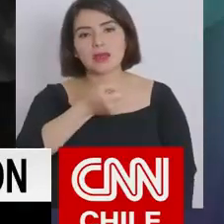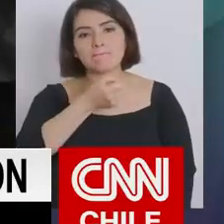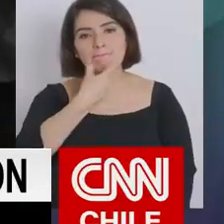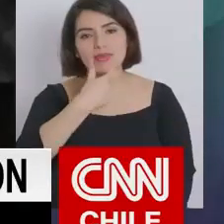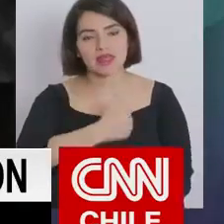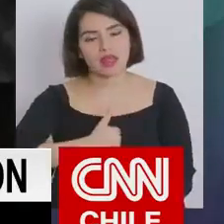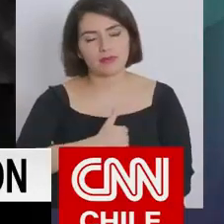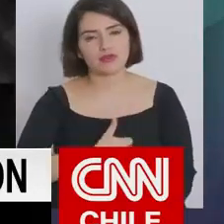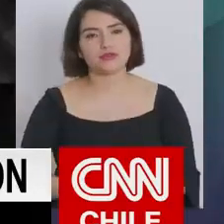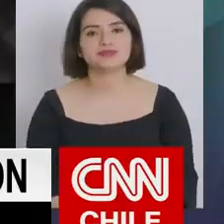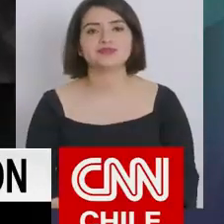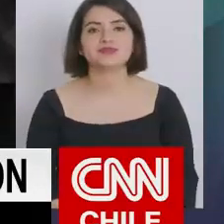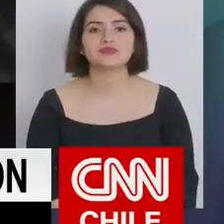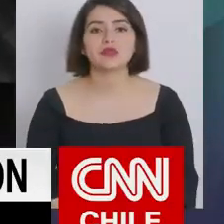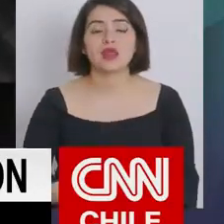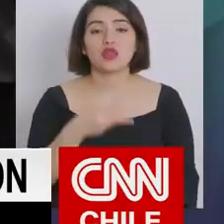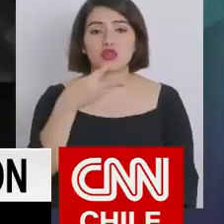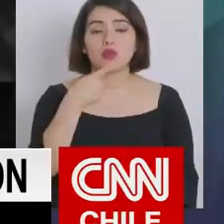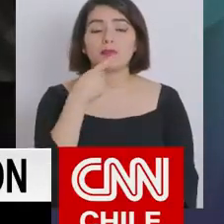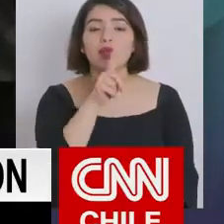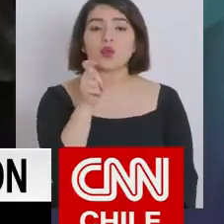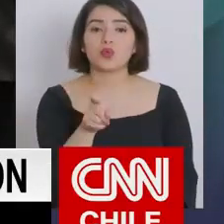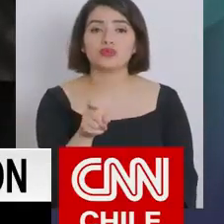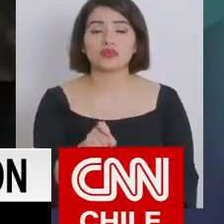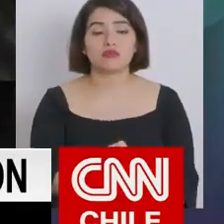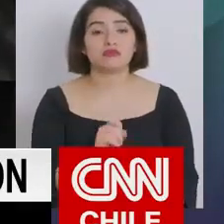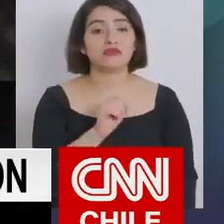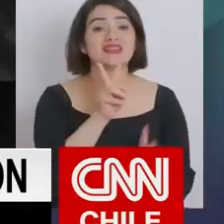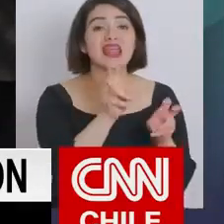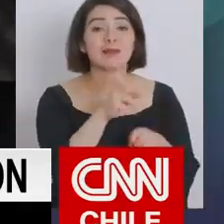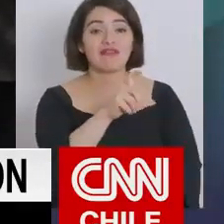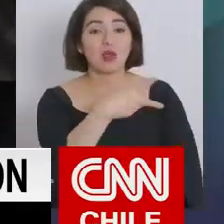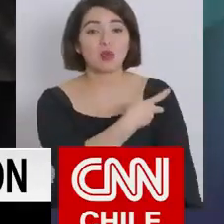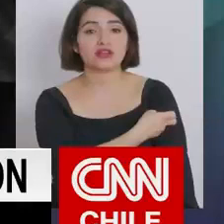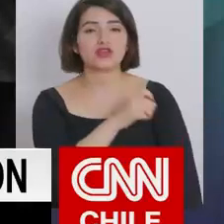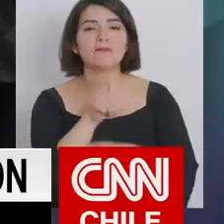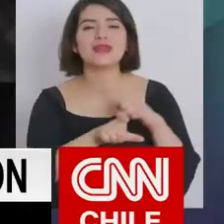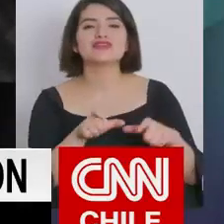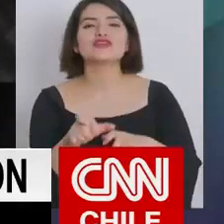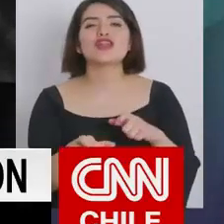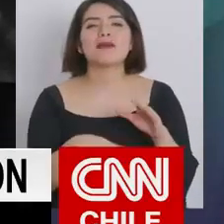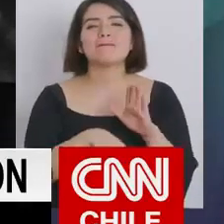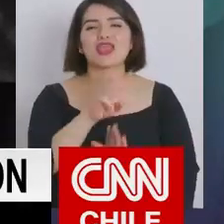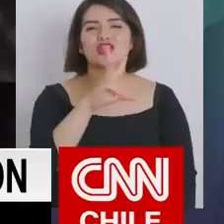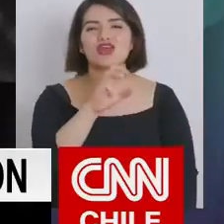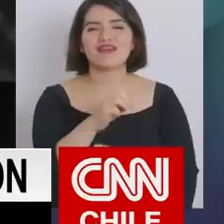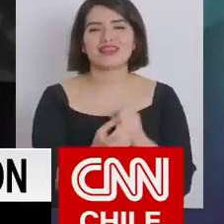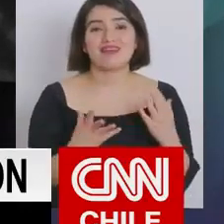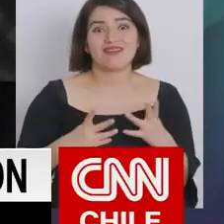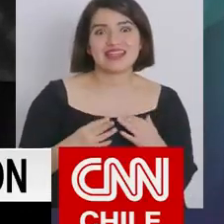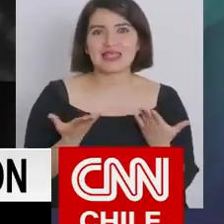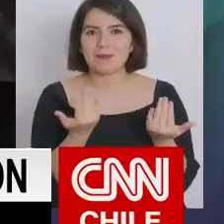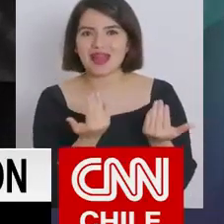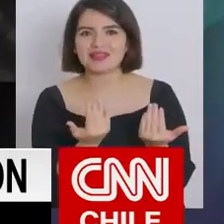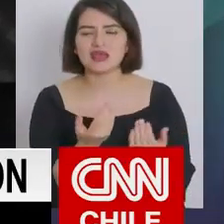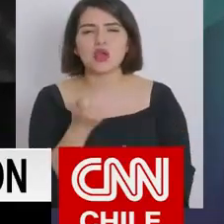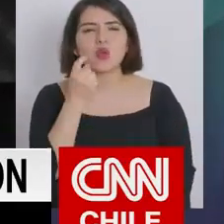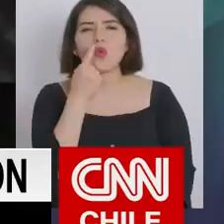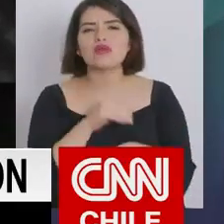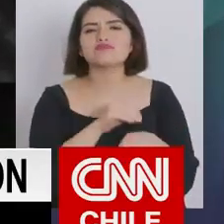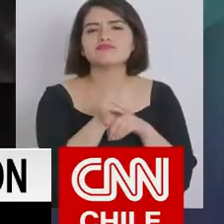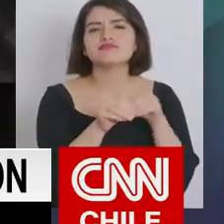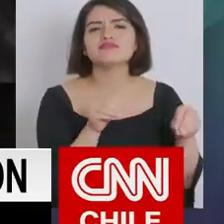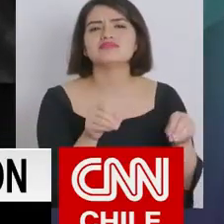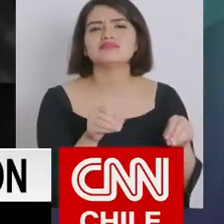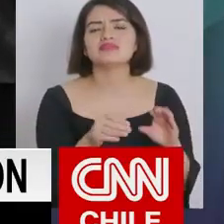Sí, dos preguntas. Una relacionada con el tema de la vacunación. Vemos a los mayores de 90 muy esperanzados, felices, pero ¿cuál es el llamado a ellos también en